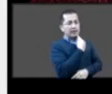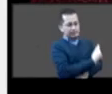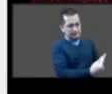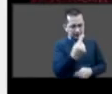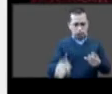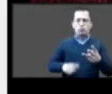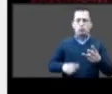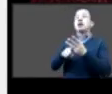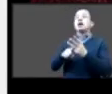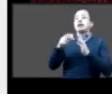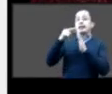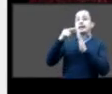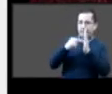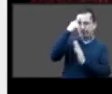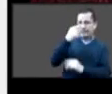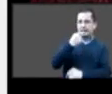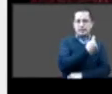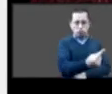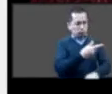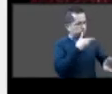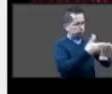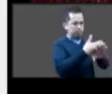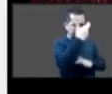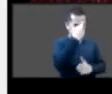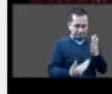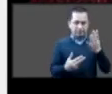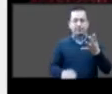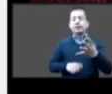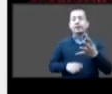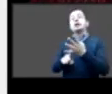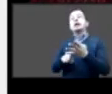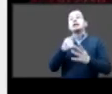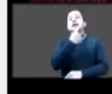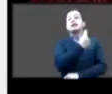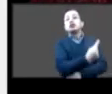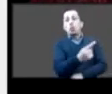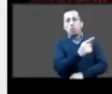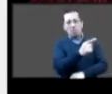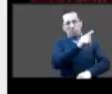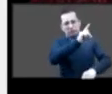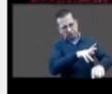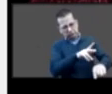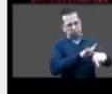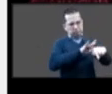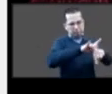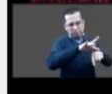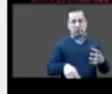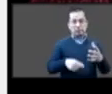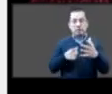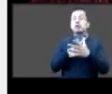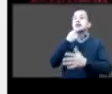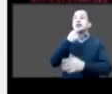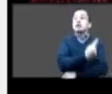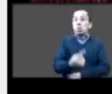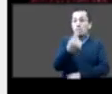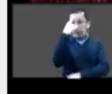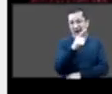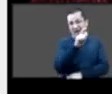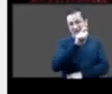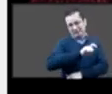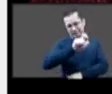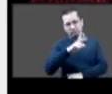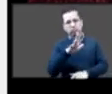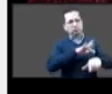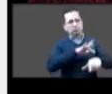niños, prostitución infantil y utilización de los niños en la pornografía, que ya nos dice Pilar que ya